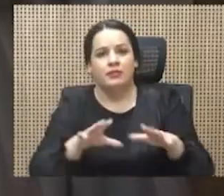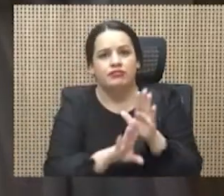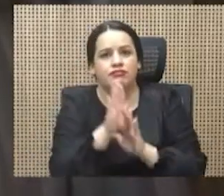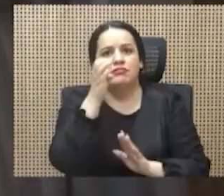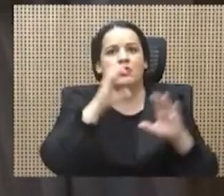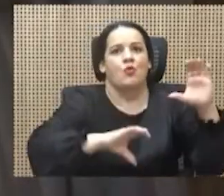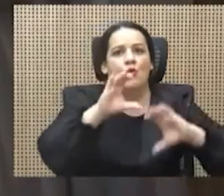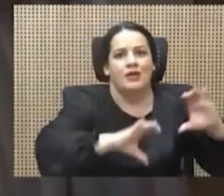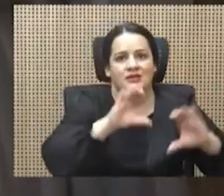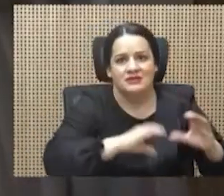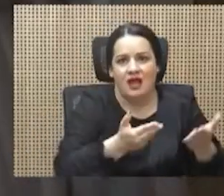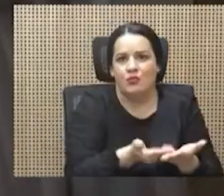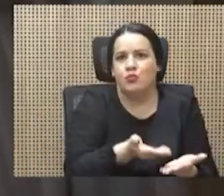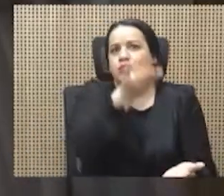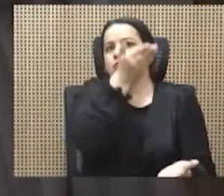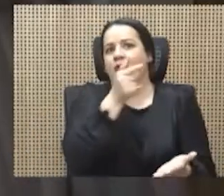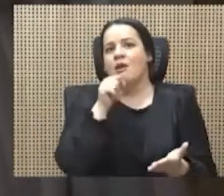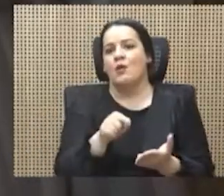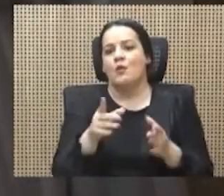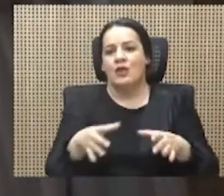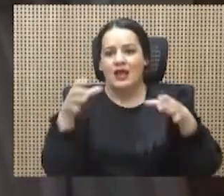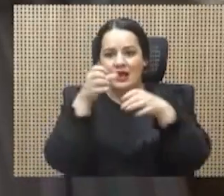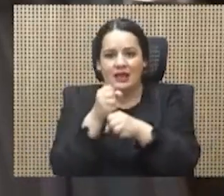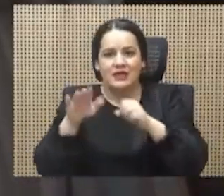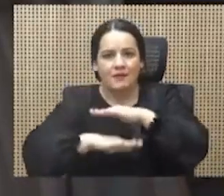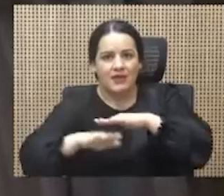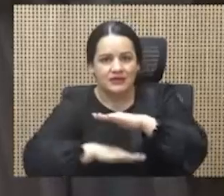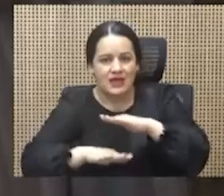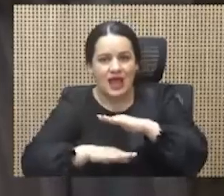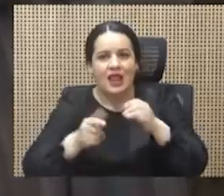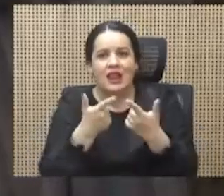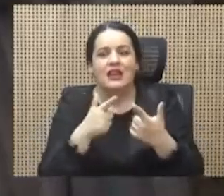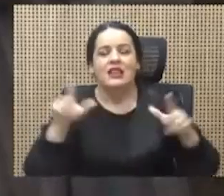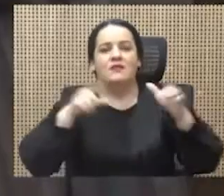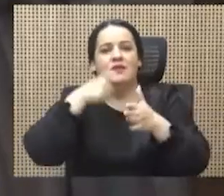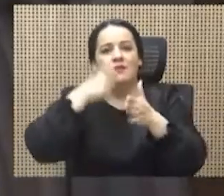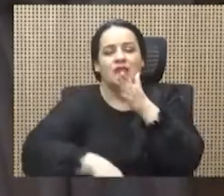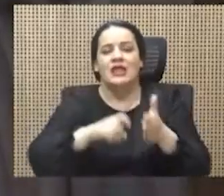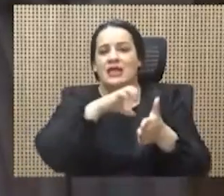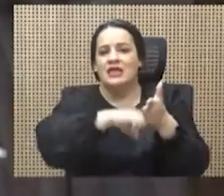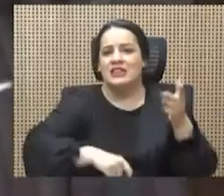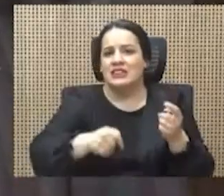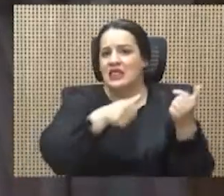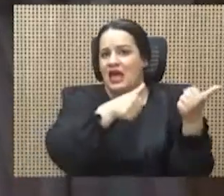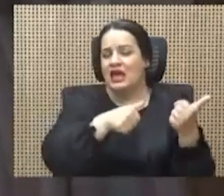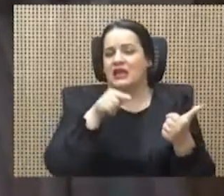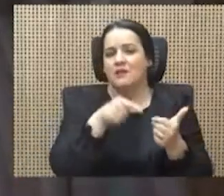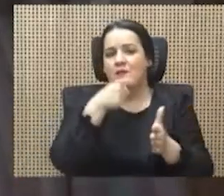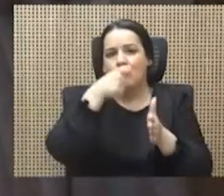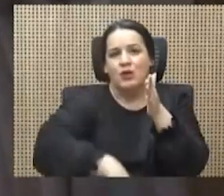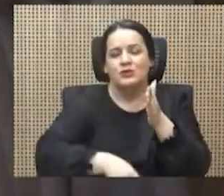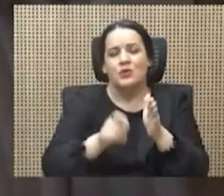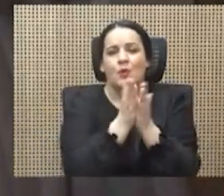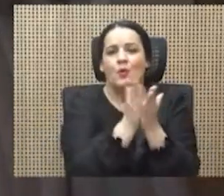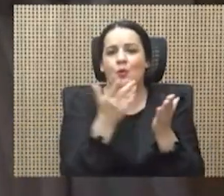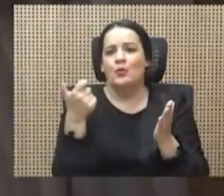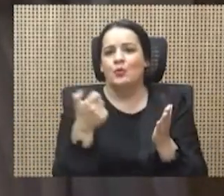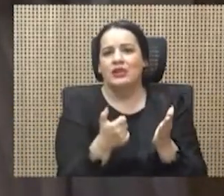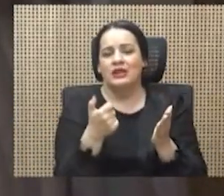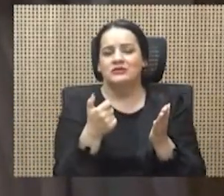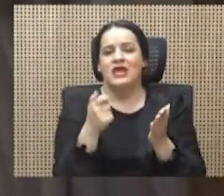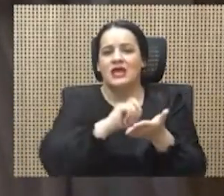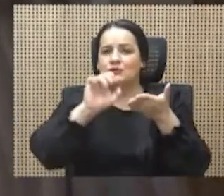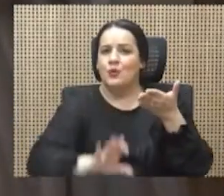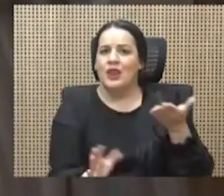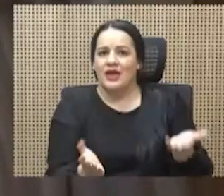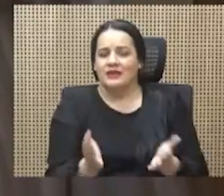una canasta básica libre de impuestos, en quitar los impuestos a los útiles escolares, entre otros. Cambiemos de ruta, presidente,